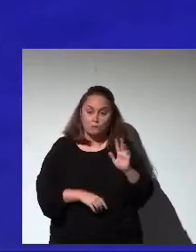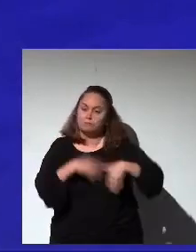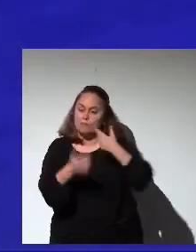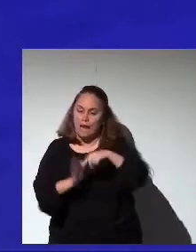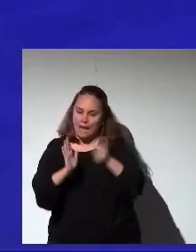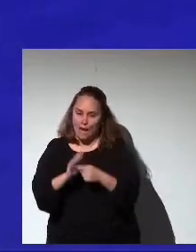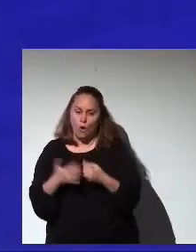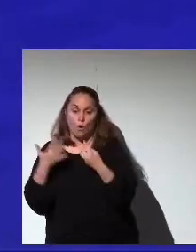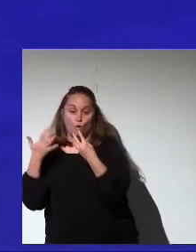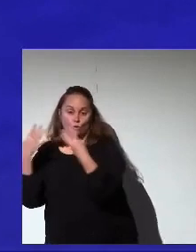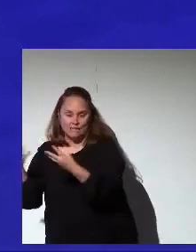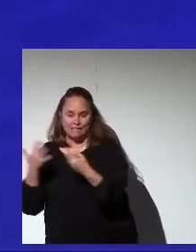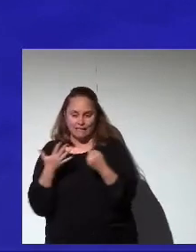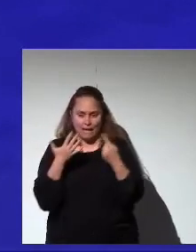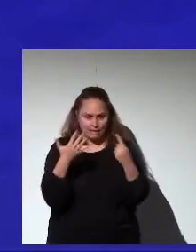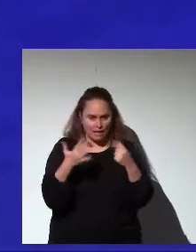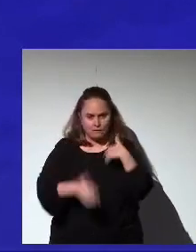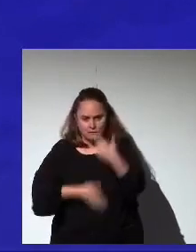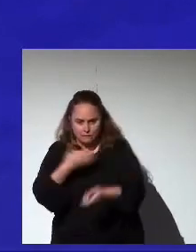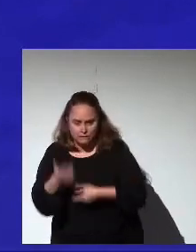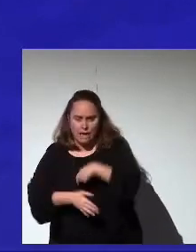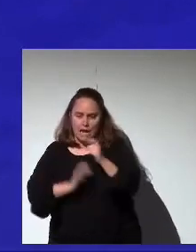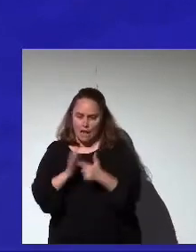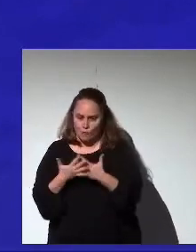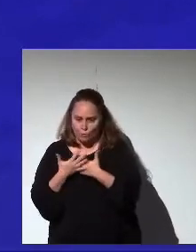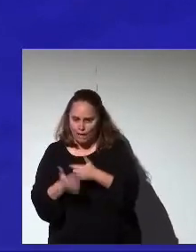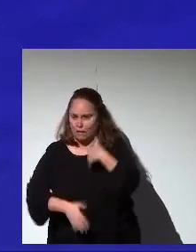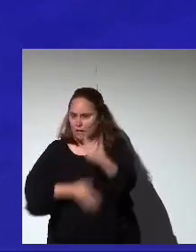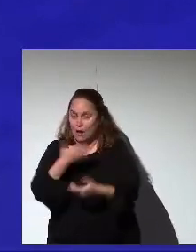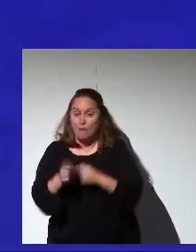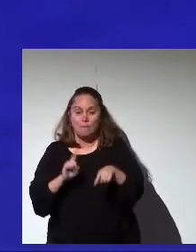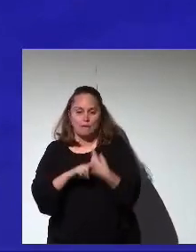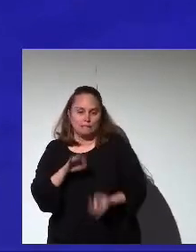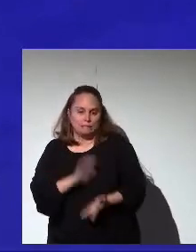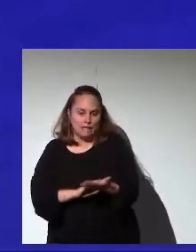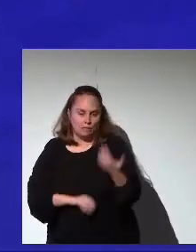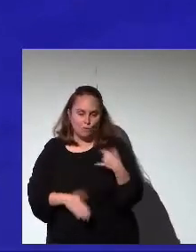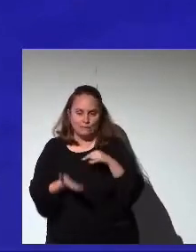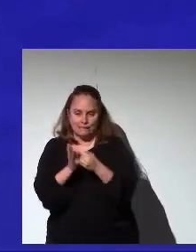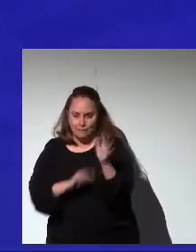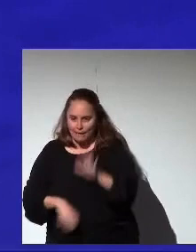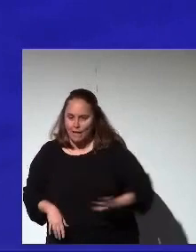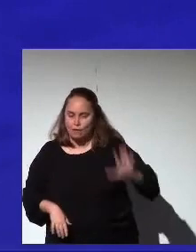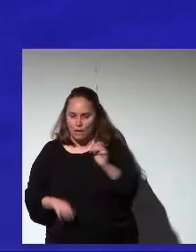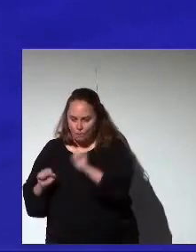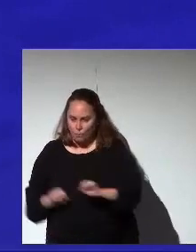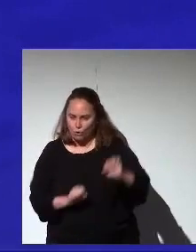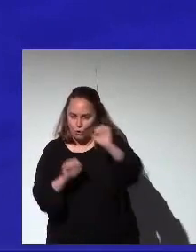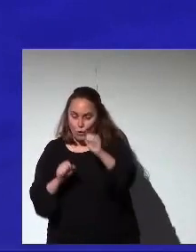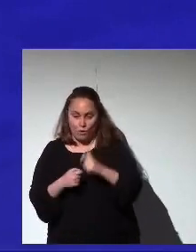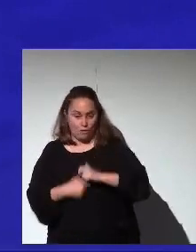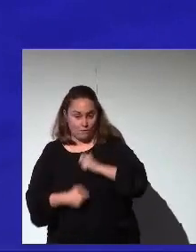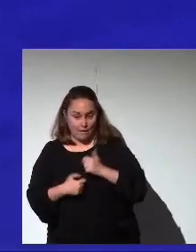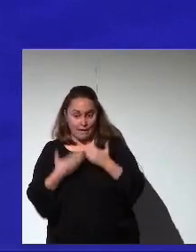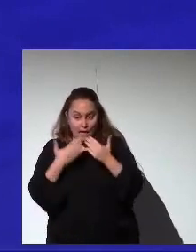con la ley del voluntariado como con la ley del Sistema Nacional de Protección Civil, que al final, por ejemplo, en el caso nuestro, está obligando a que haya